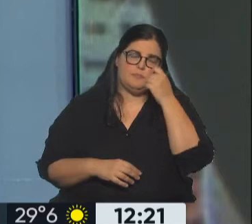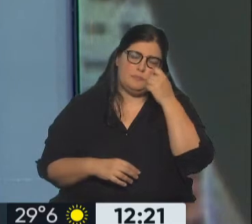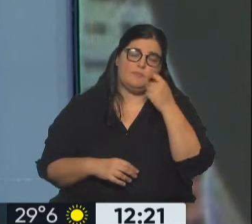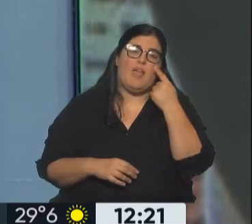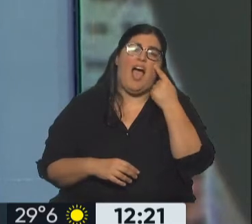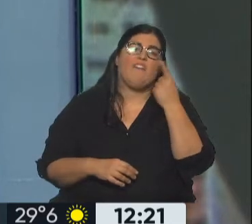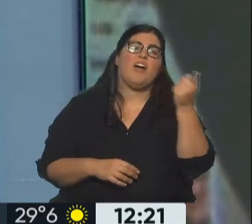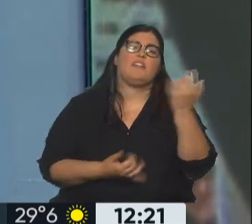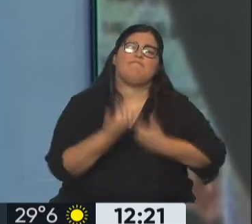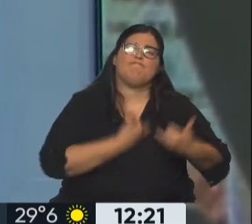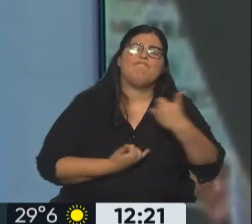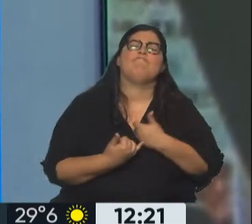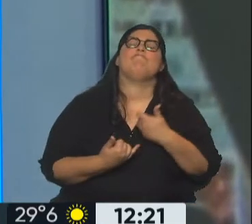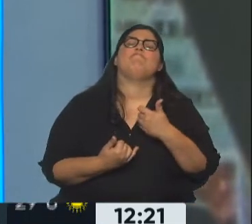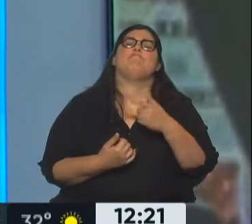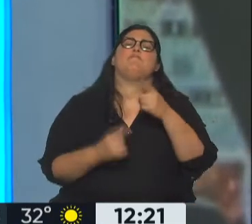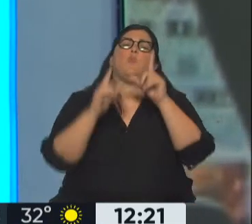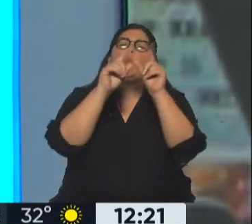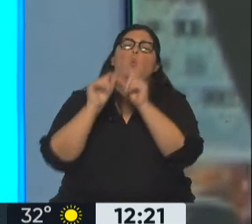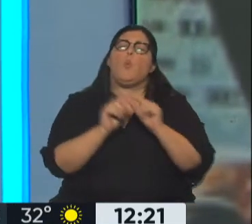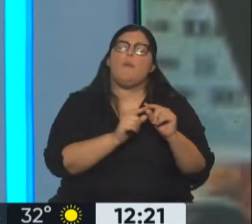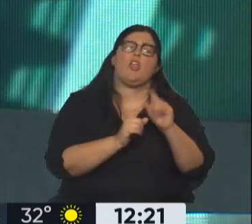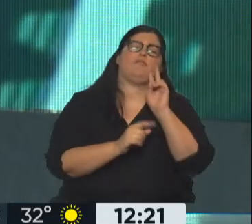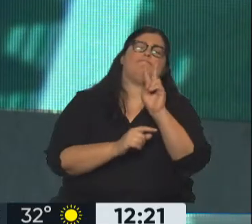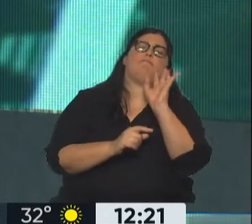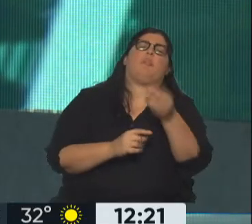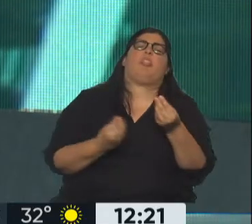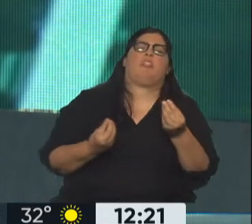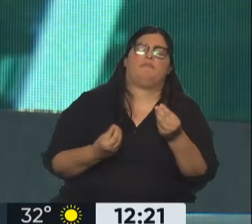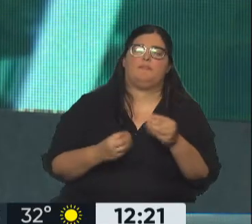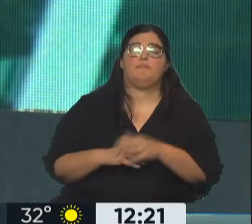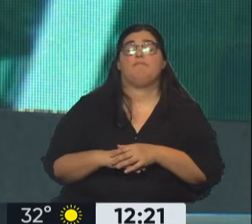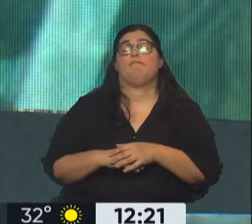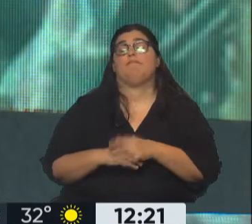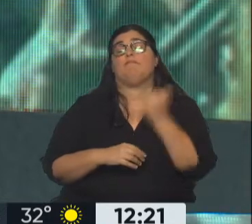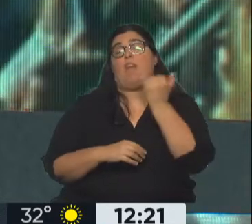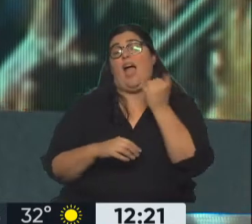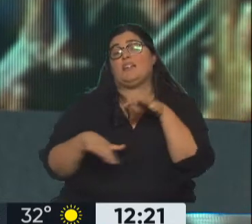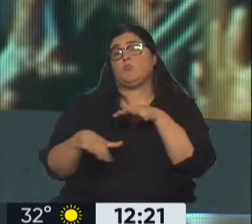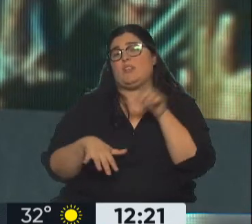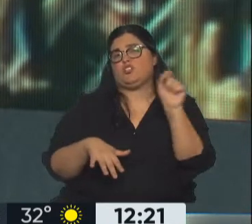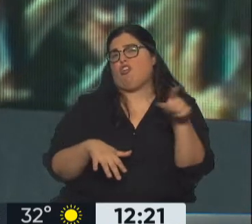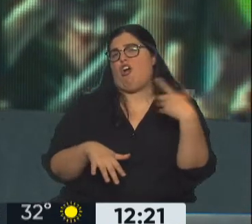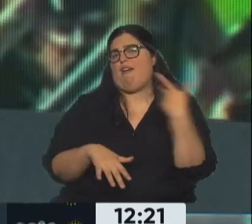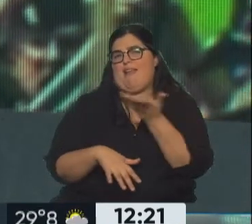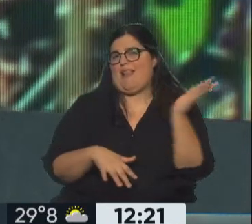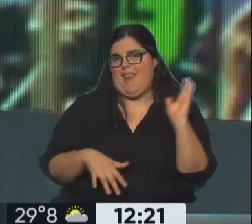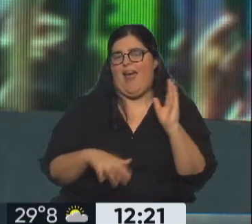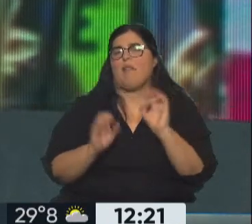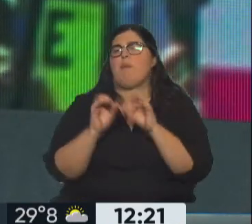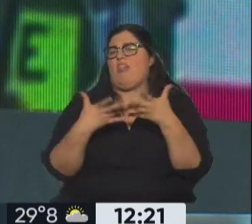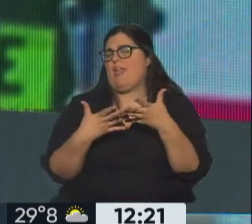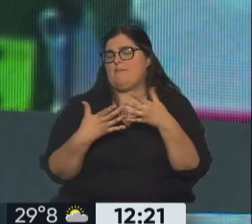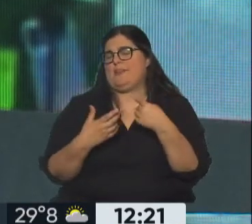A ver, Augusto, ¿qué están indicando estos números de la economía mexicana? Bueno, a ver, hay una situación estructural, una situación agudizada por la pandemia,